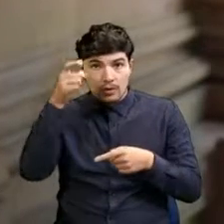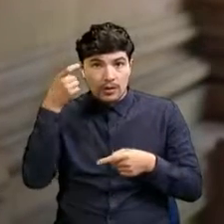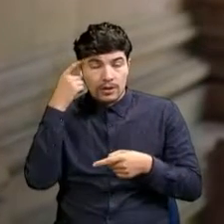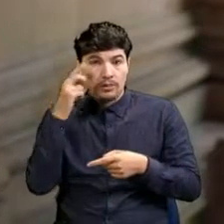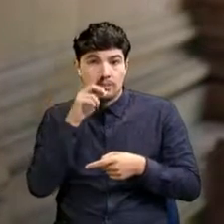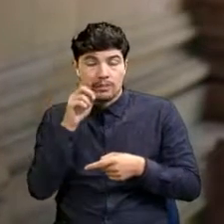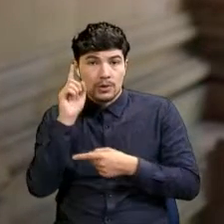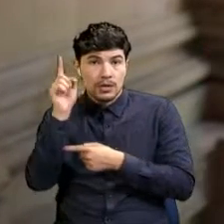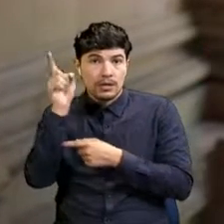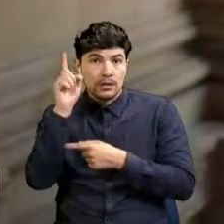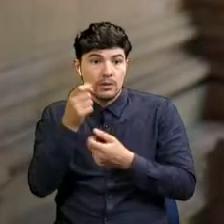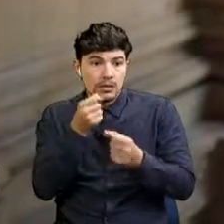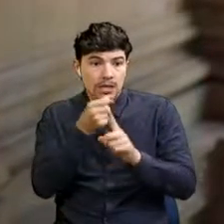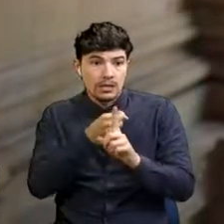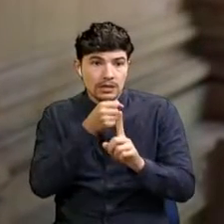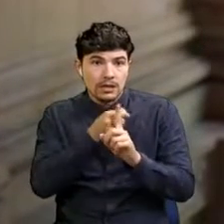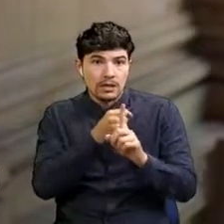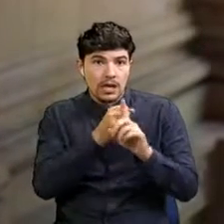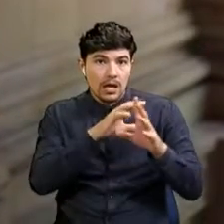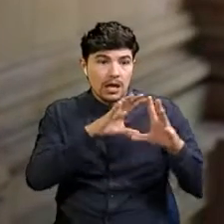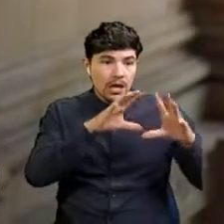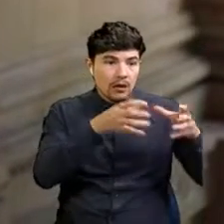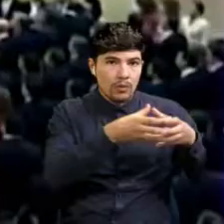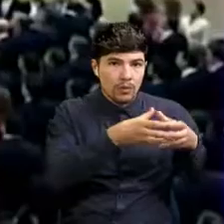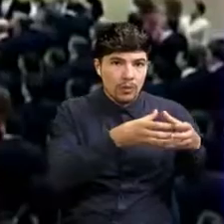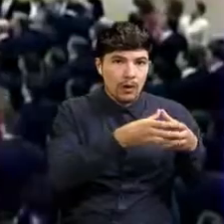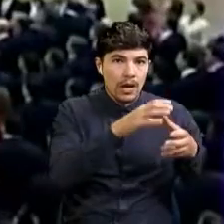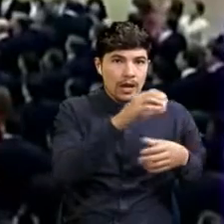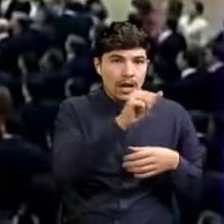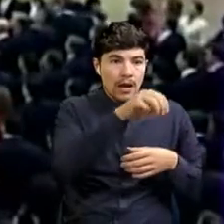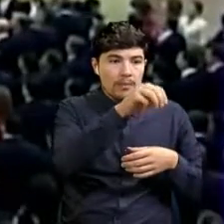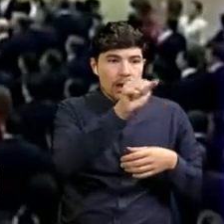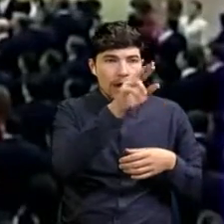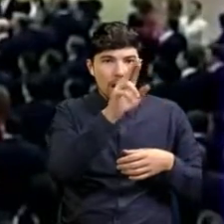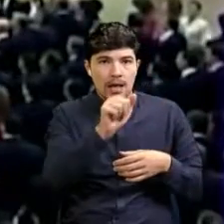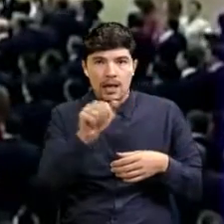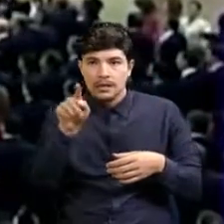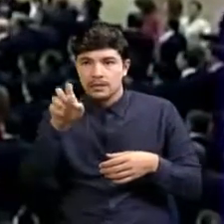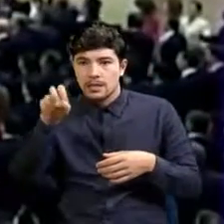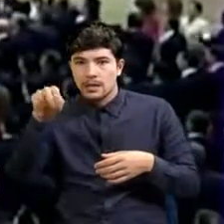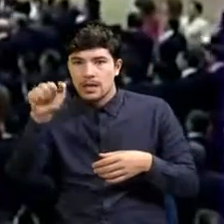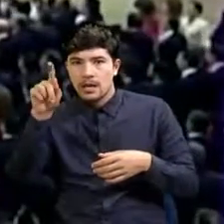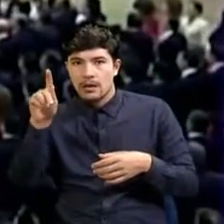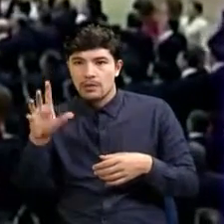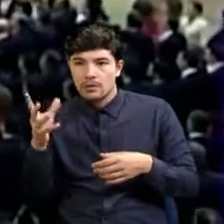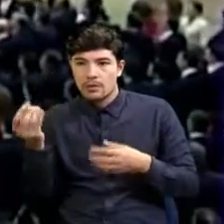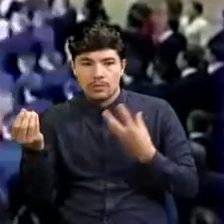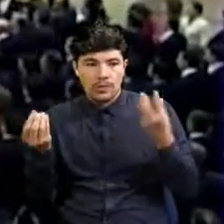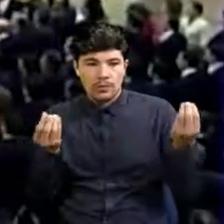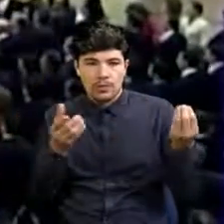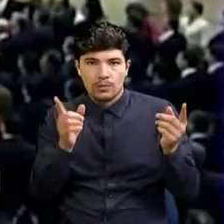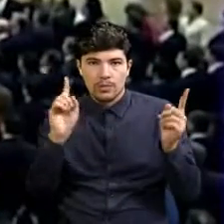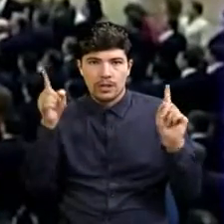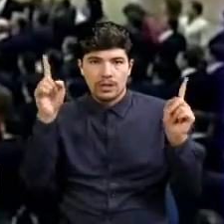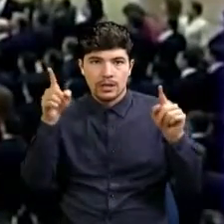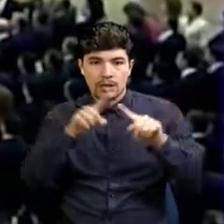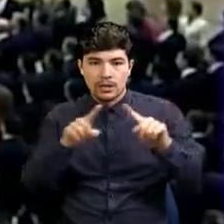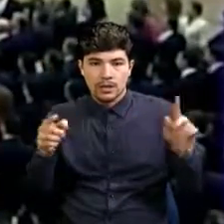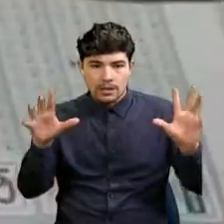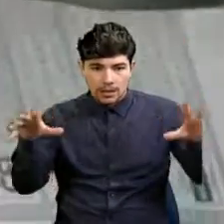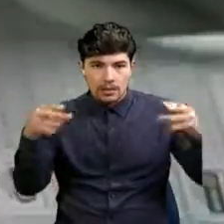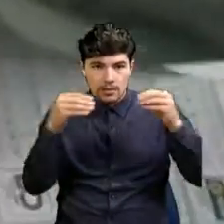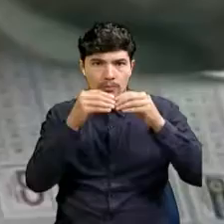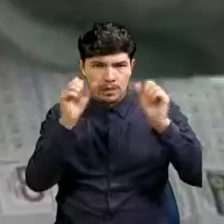tratar de que hayan coaliciones en Cámara y Senado entre partidos. Entre los cambios que se plantean en la iniciativa y que son materia de discusión se destacan: